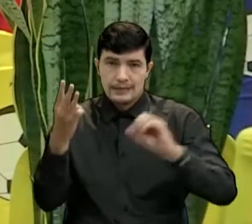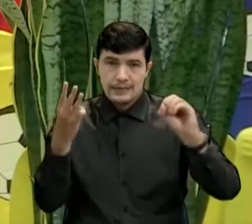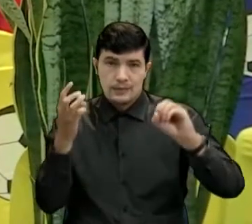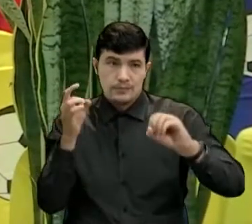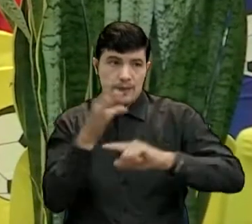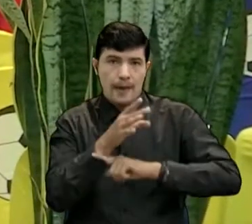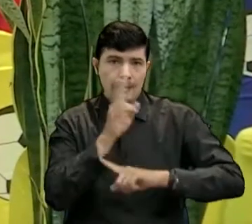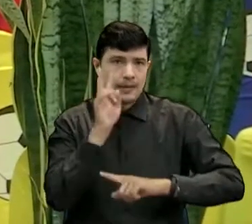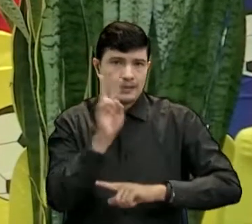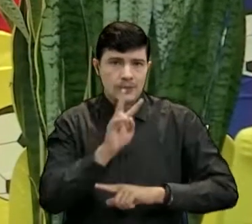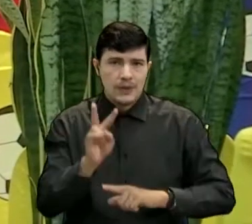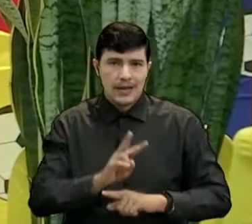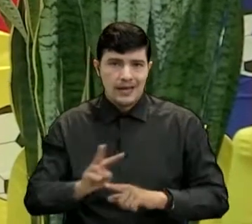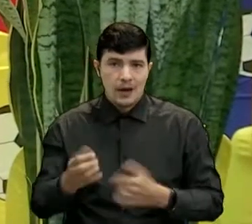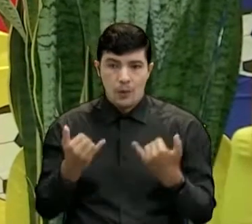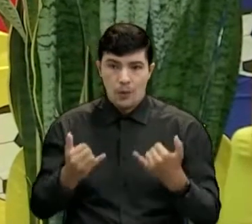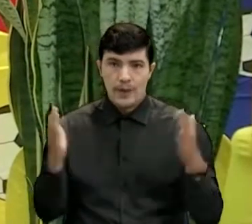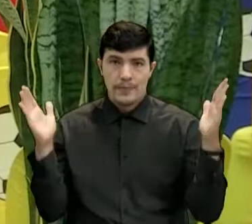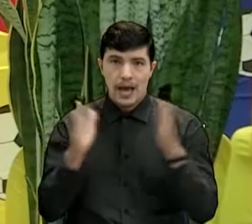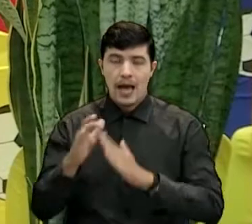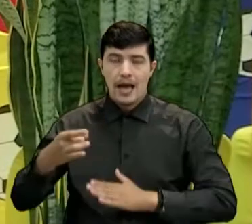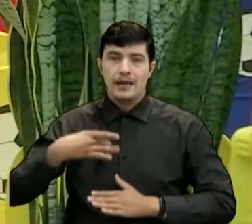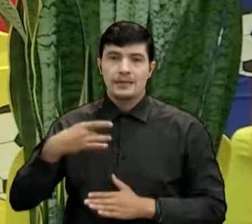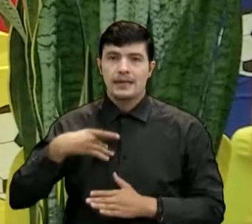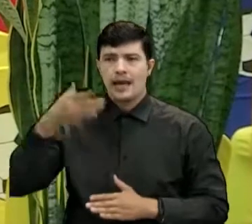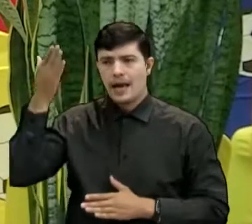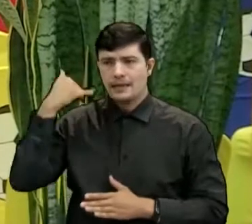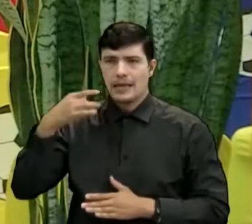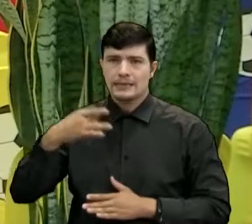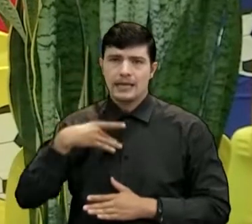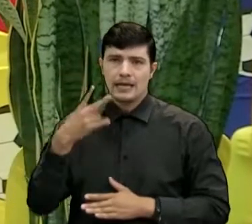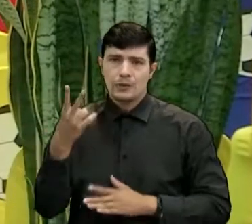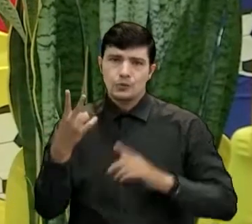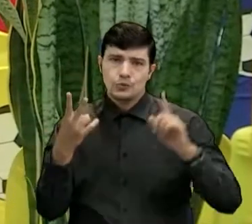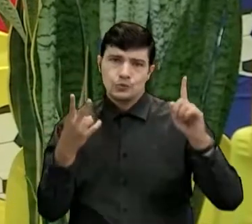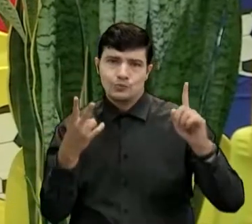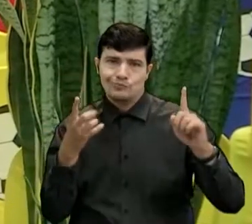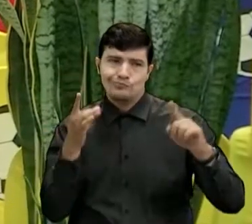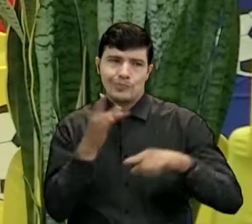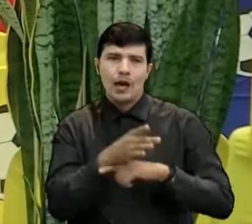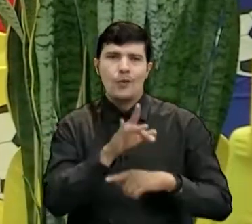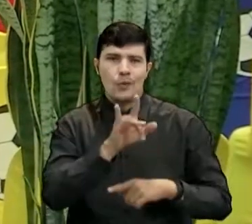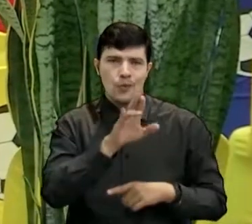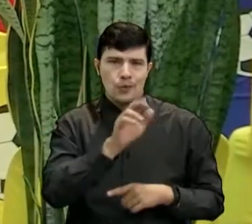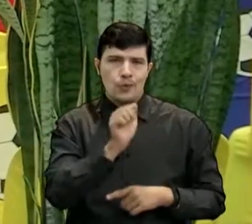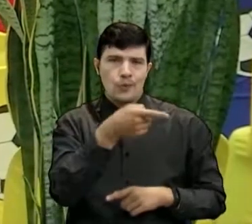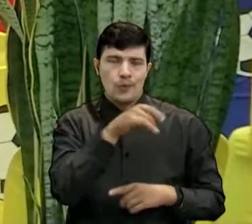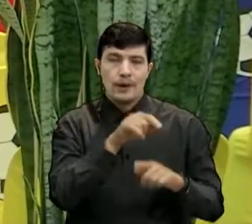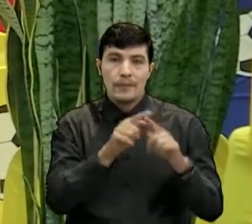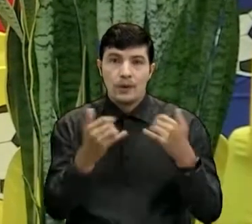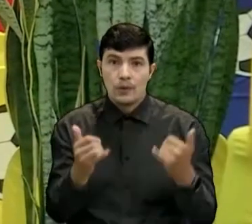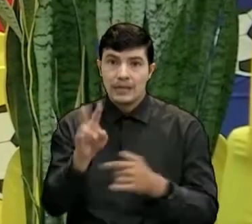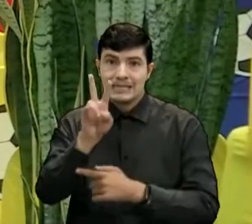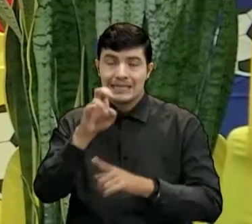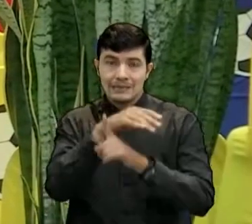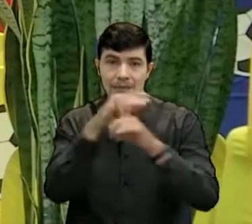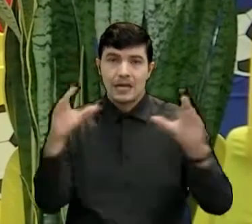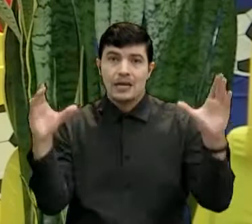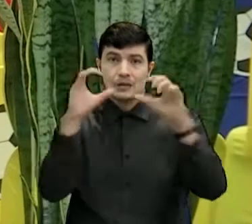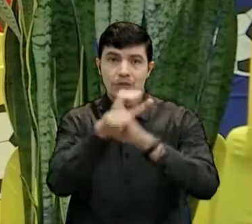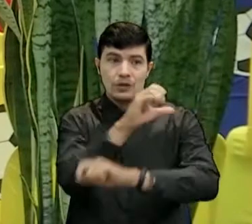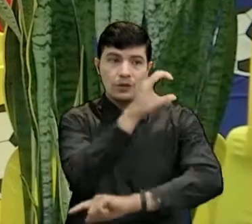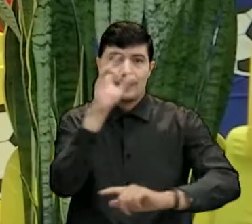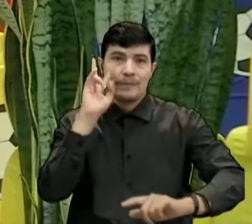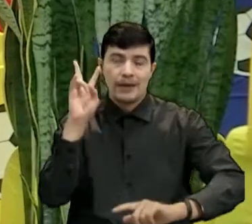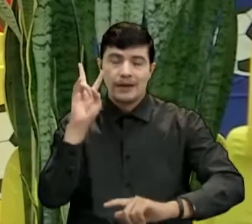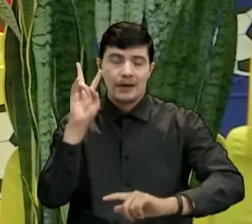Venezuela ante el equipo chileno que perdió en condición de visitante 2-1 ante el equipo uruguayo. El partido va a ser hoy a las 7:30 de la noche y dentro de